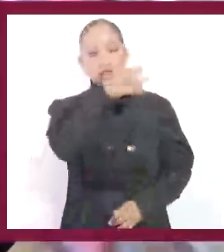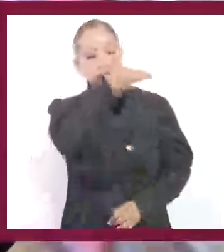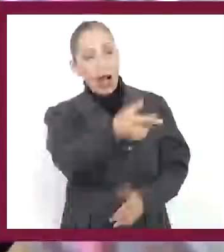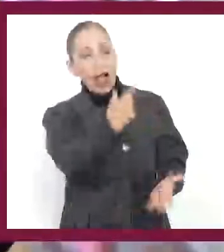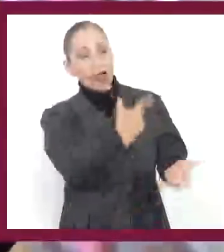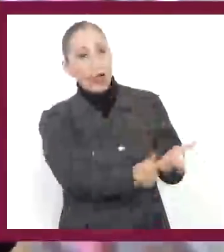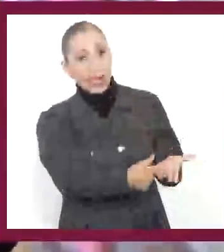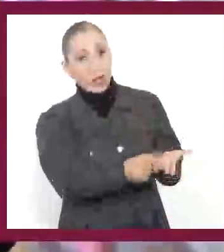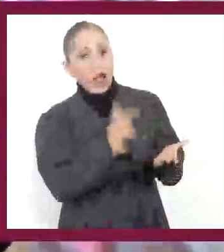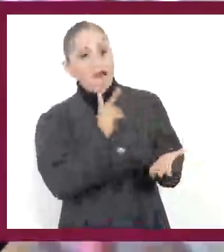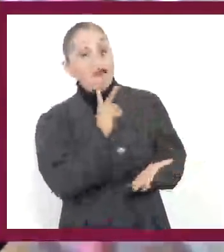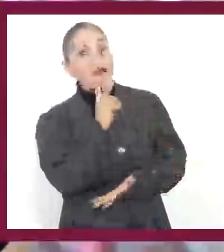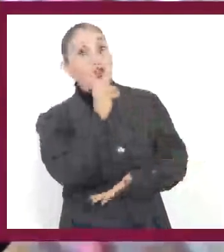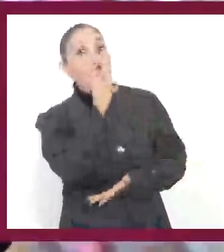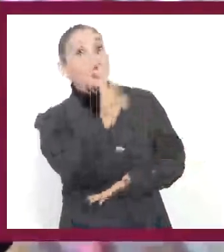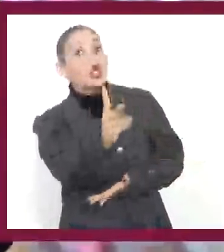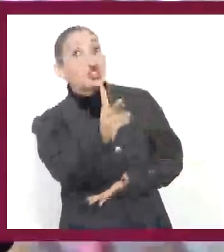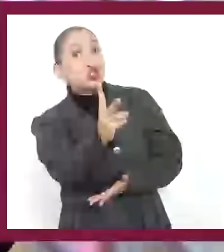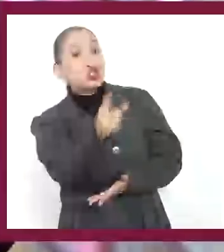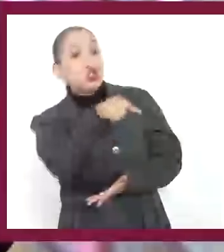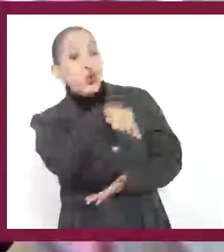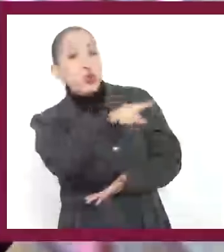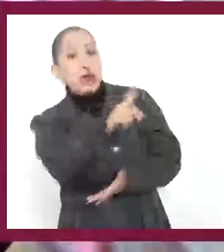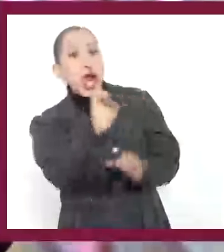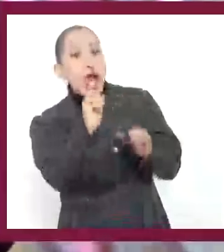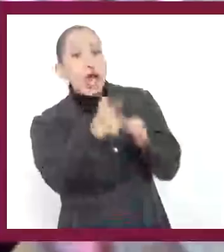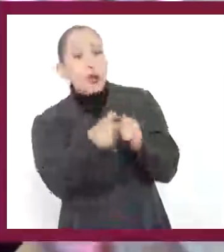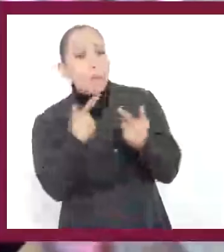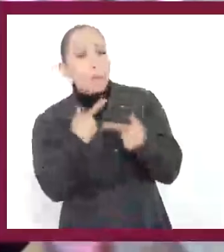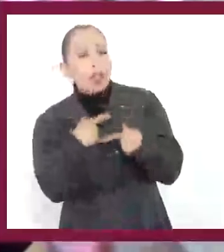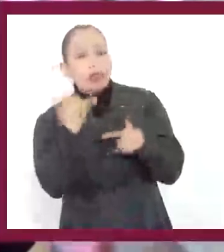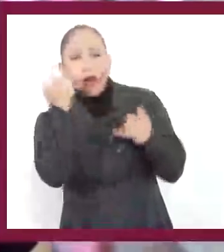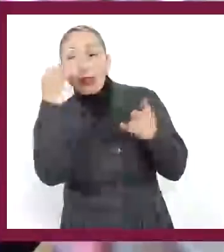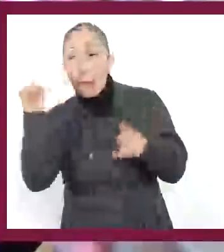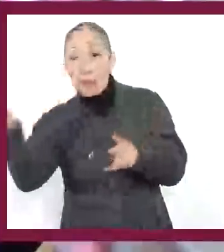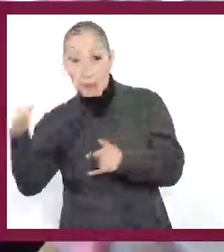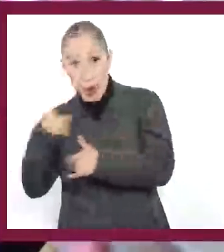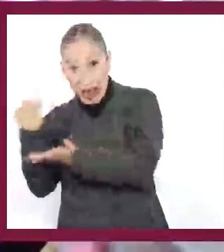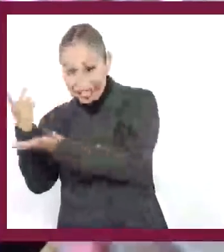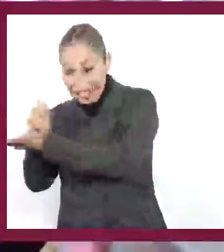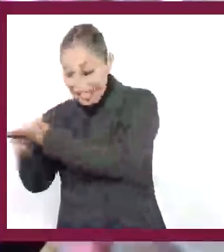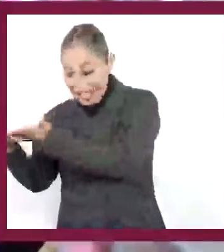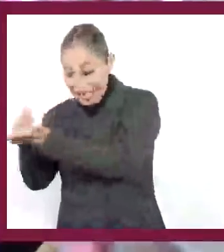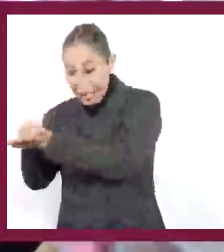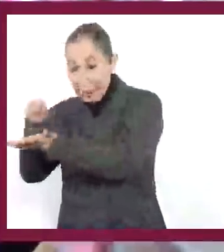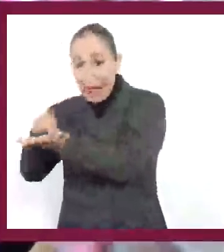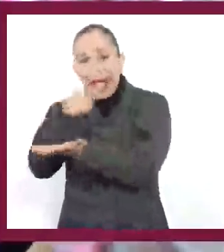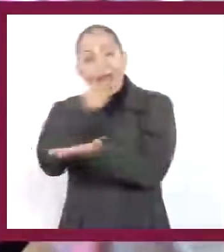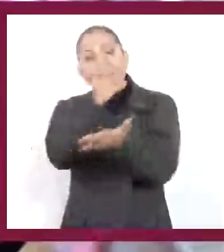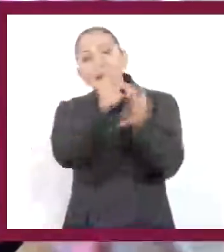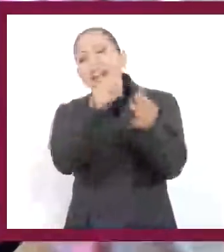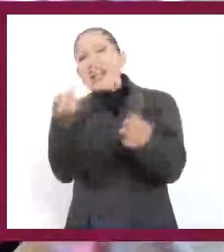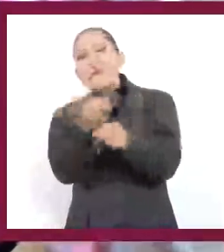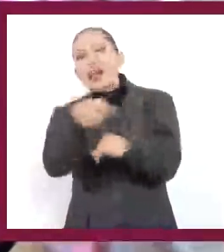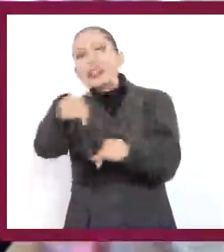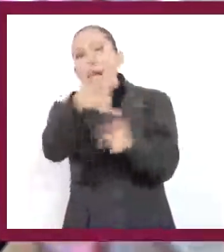figura, una voz, una suerte de personaje creado por el autor para que narre la